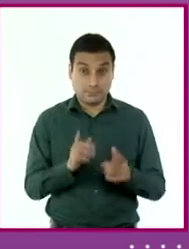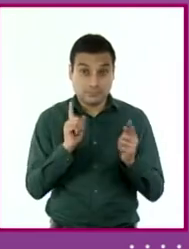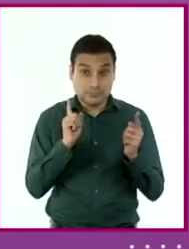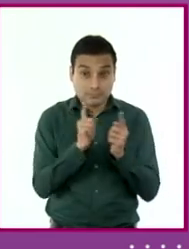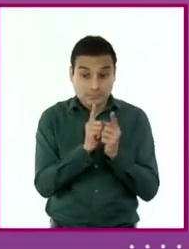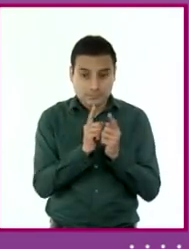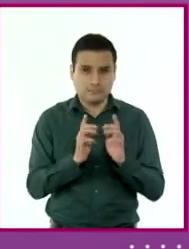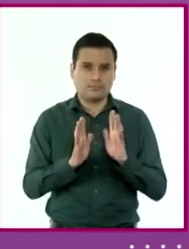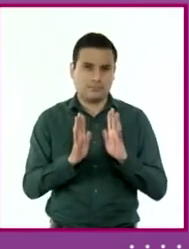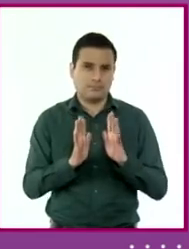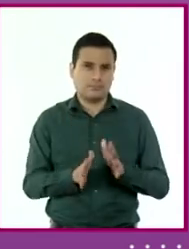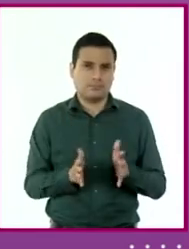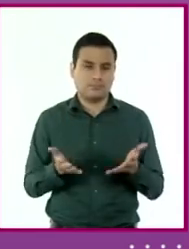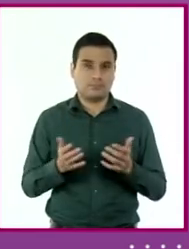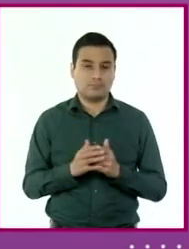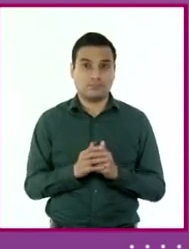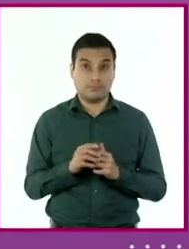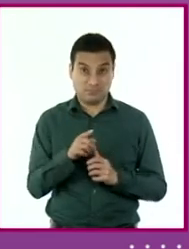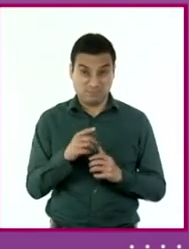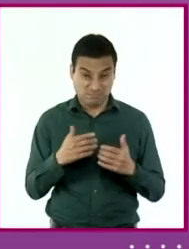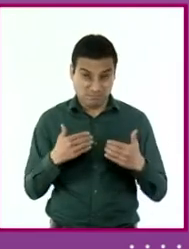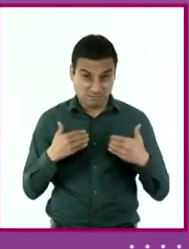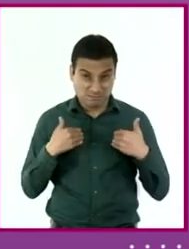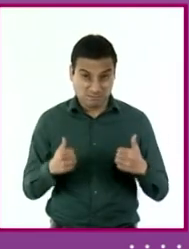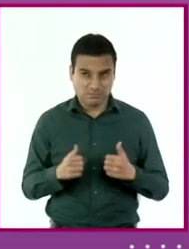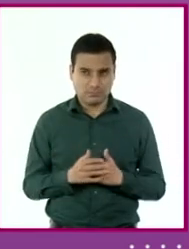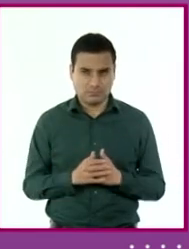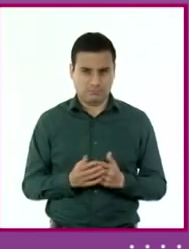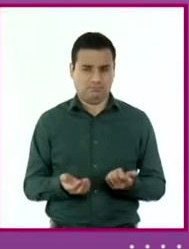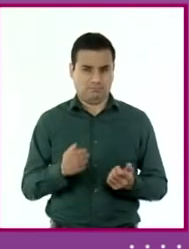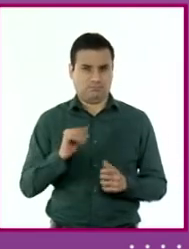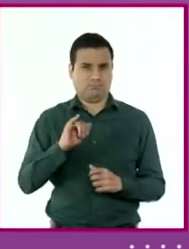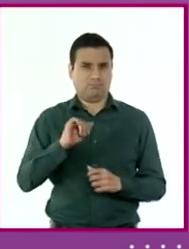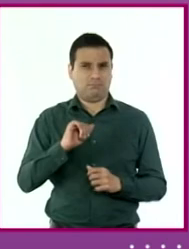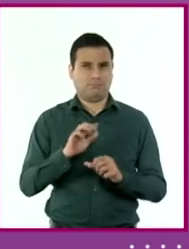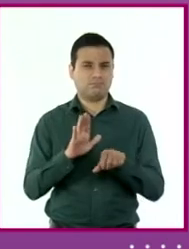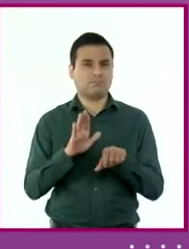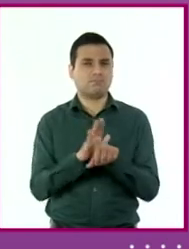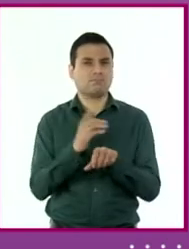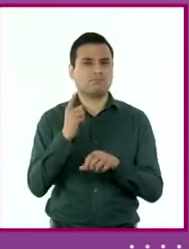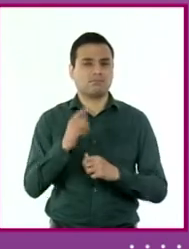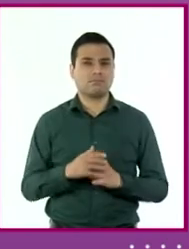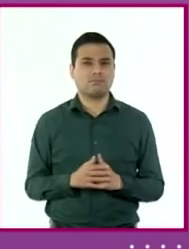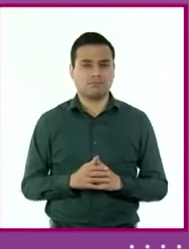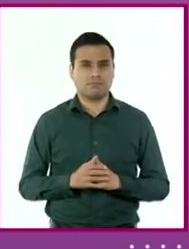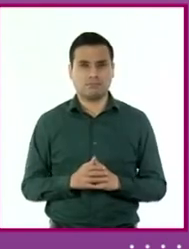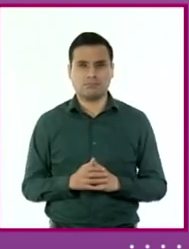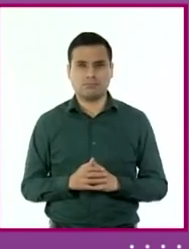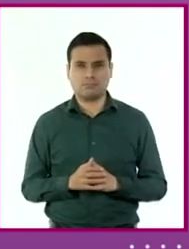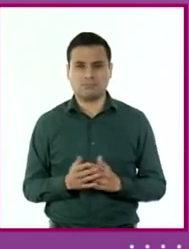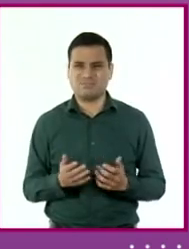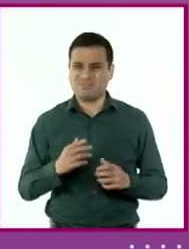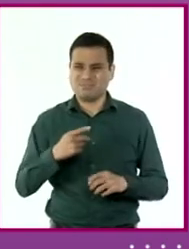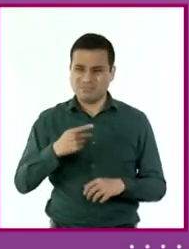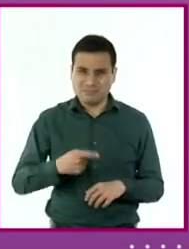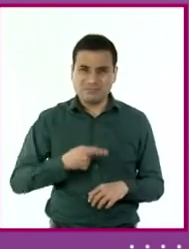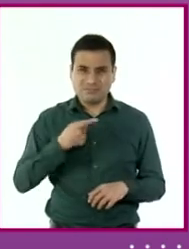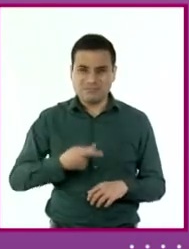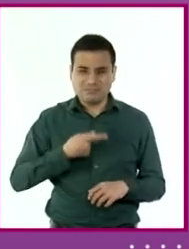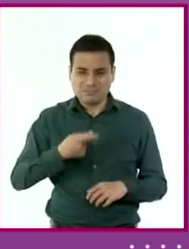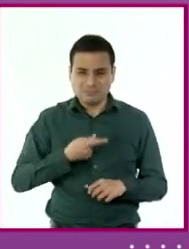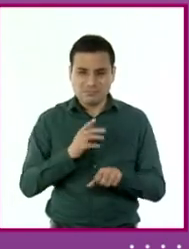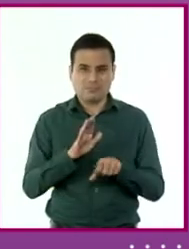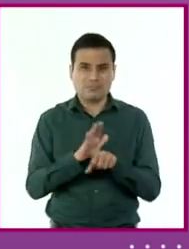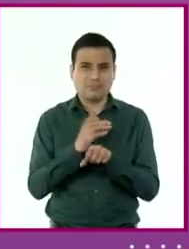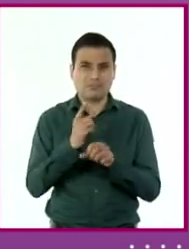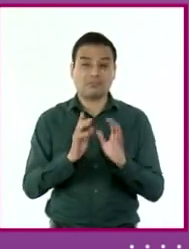Sí. ¿Les entendiste? ¿Por qué no habría de entenderles? ¿Por qué? ¿Por qué tantas preguntas? Ya es hora